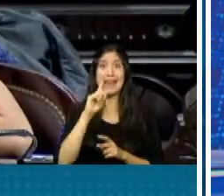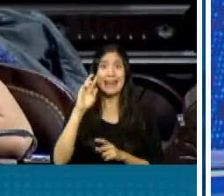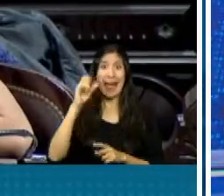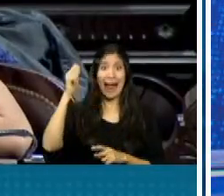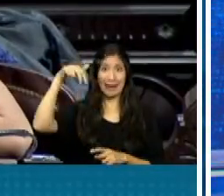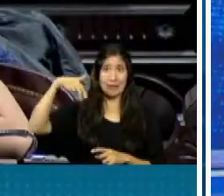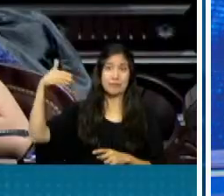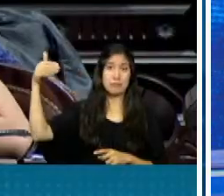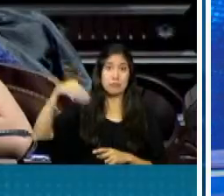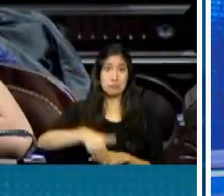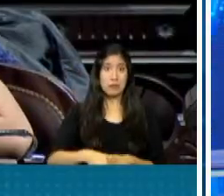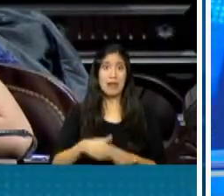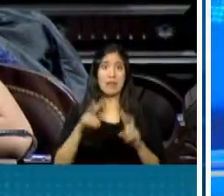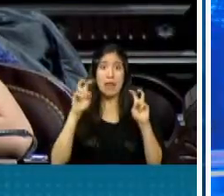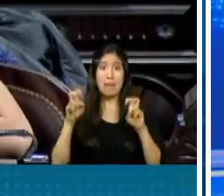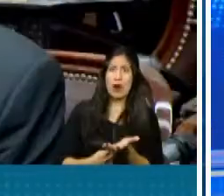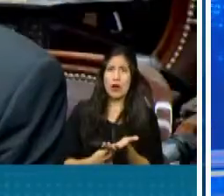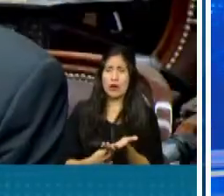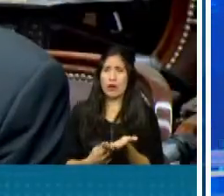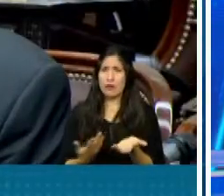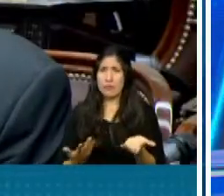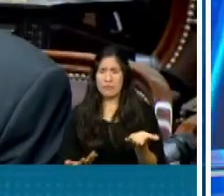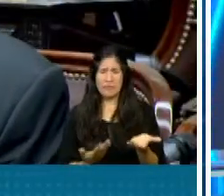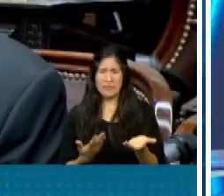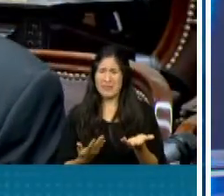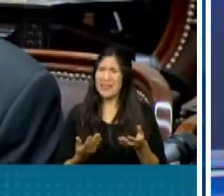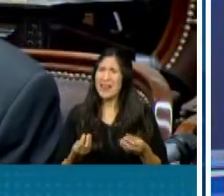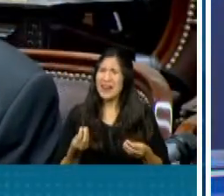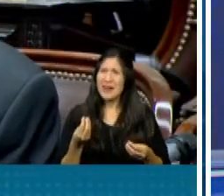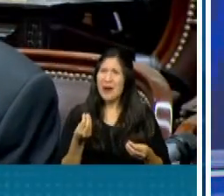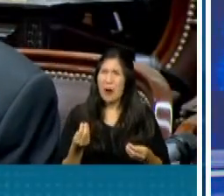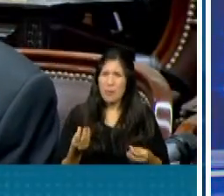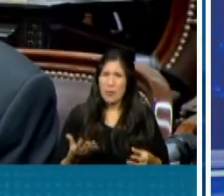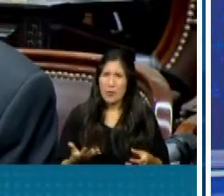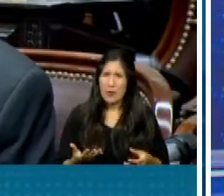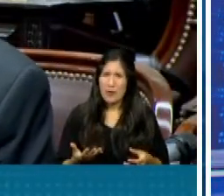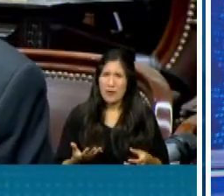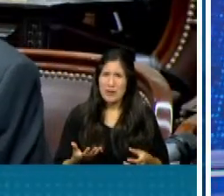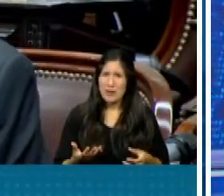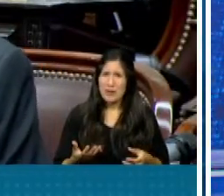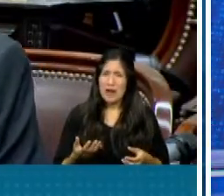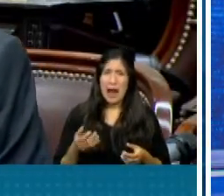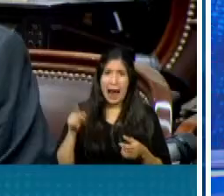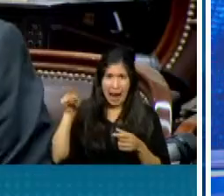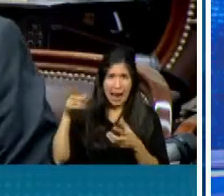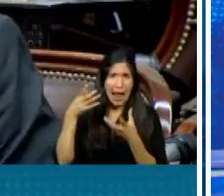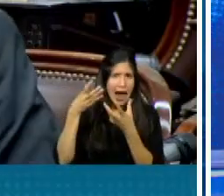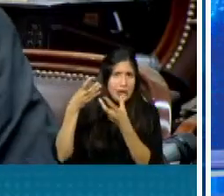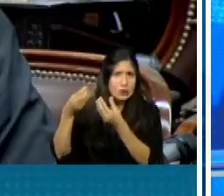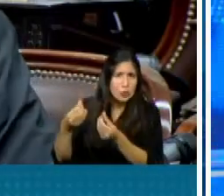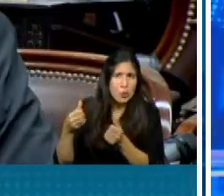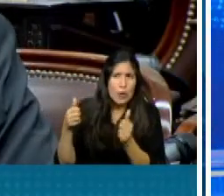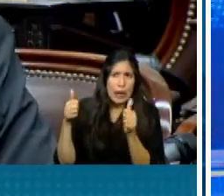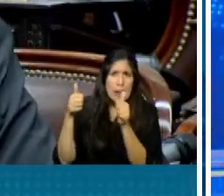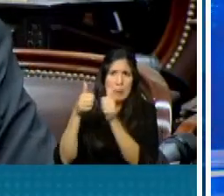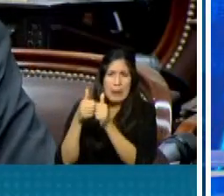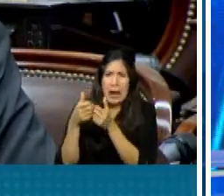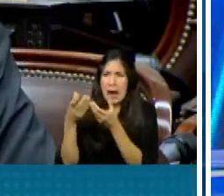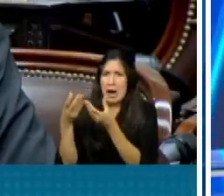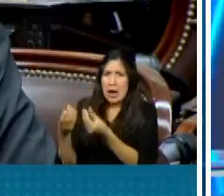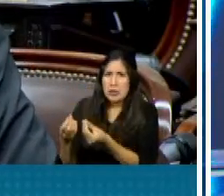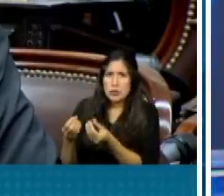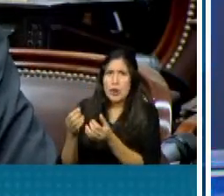nadie muriéndose de hambre, ni mucho menos no pudiendo acceder a medicamentos. O sea, la realidad es que la situación es muy sensible. Lo mismo pasa con el tema de la